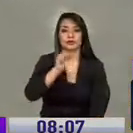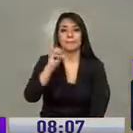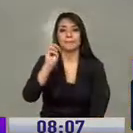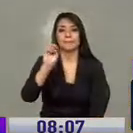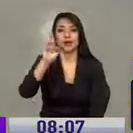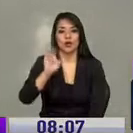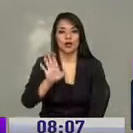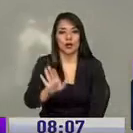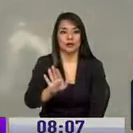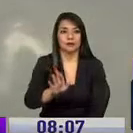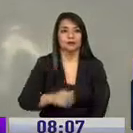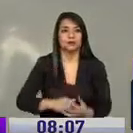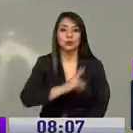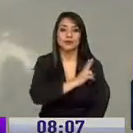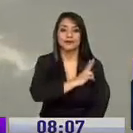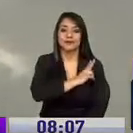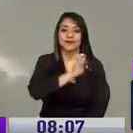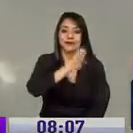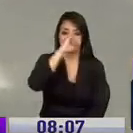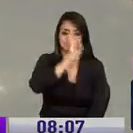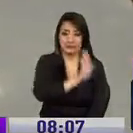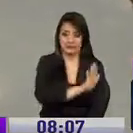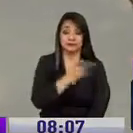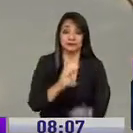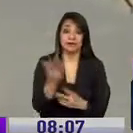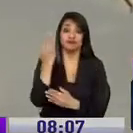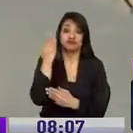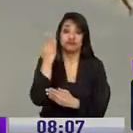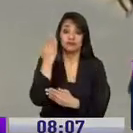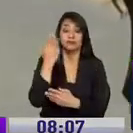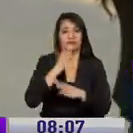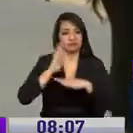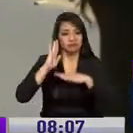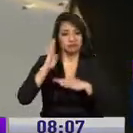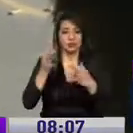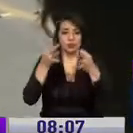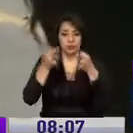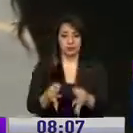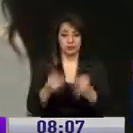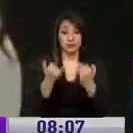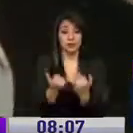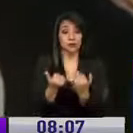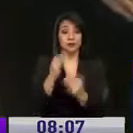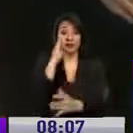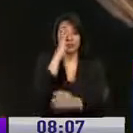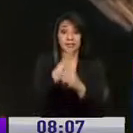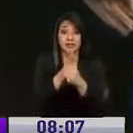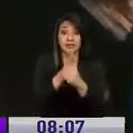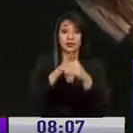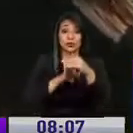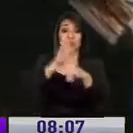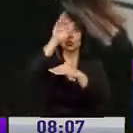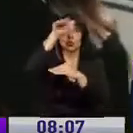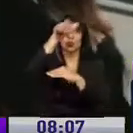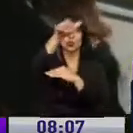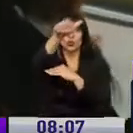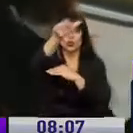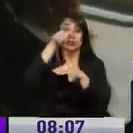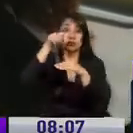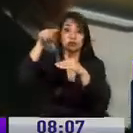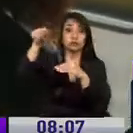lo realizó el gobierno de la provincia de Pichincha hace varios años de atrás, y con esto lo que pretendemos es hacer un paso elevado para tener un